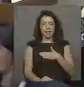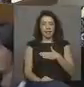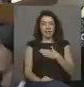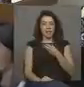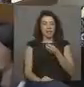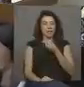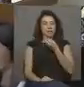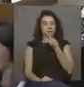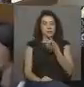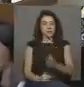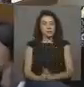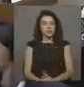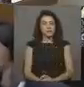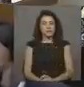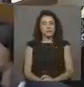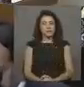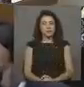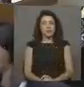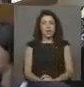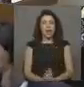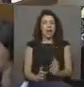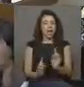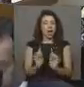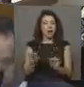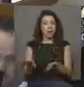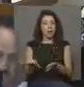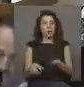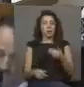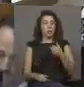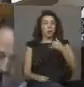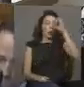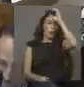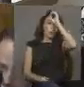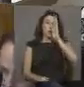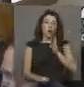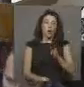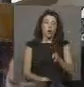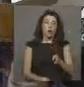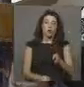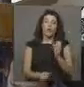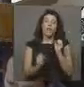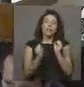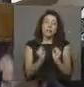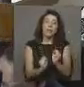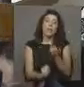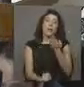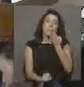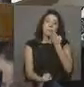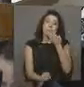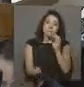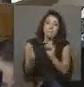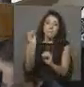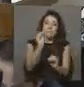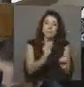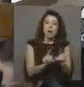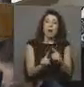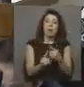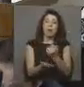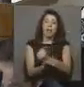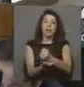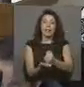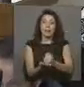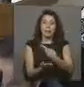referirme a algunas cuestiones que a mi juicio aún son susceptibles de mejoría por parte de la